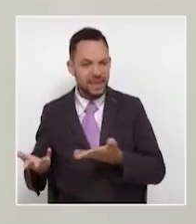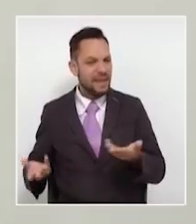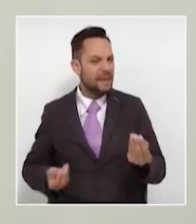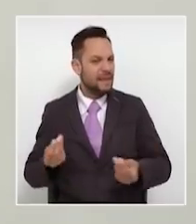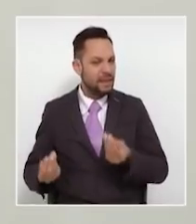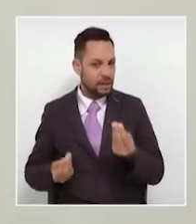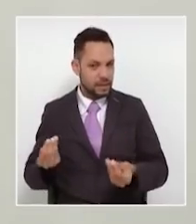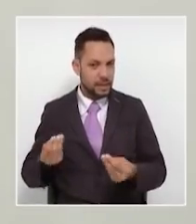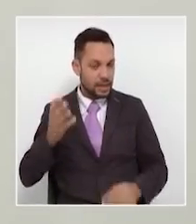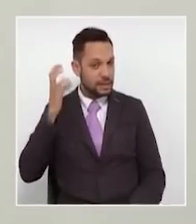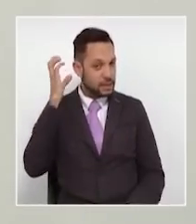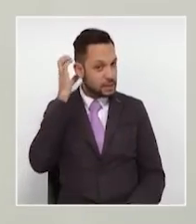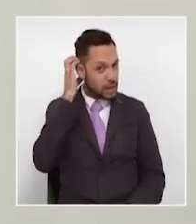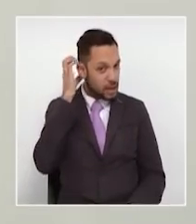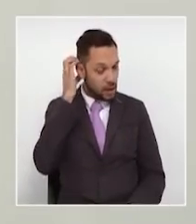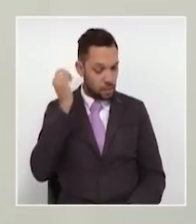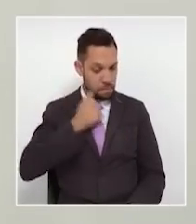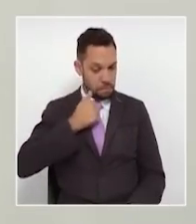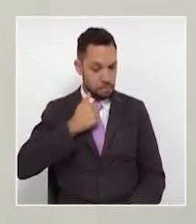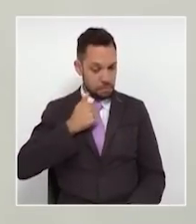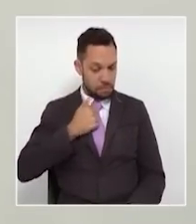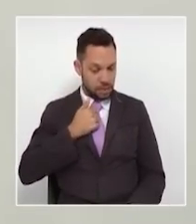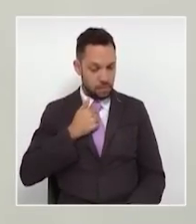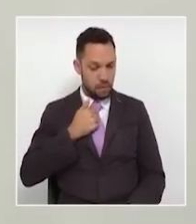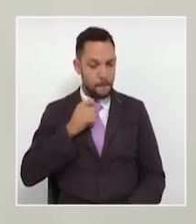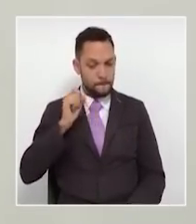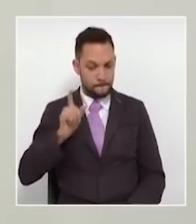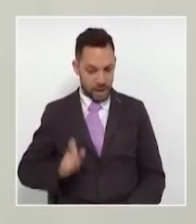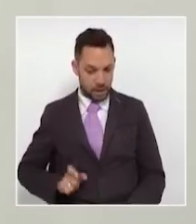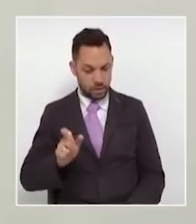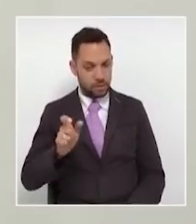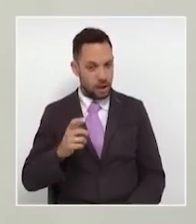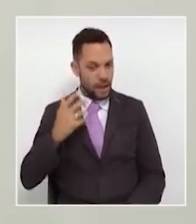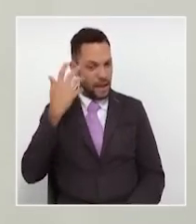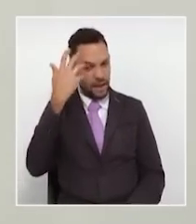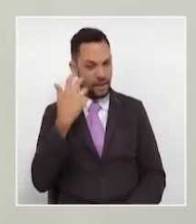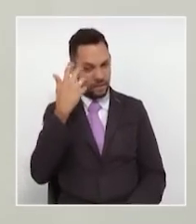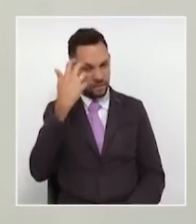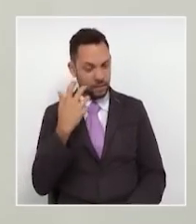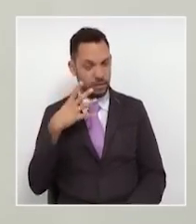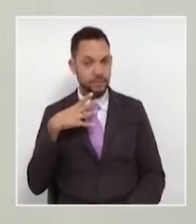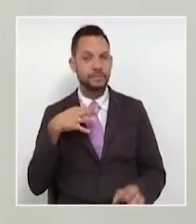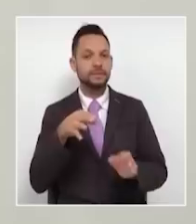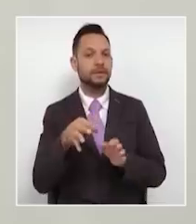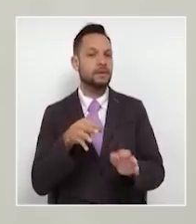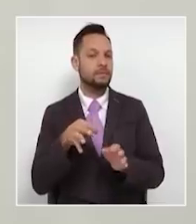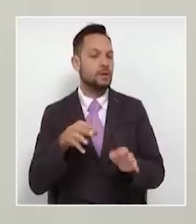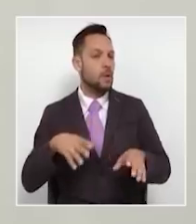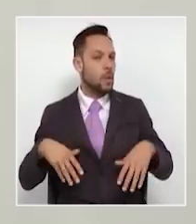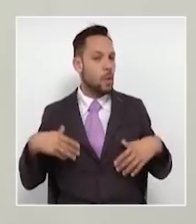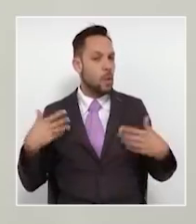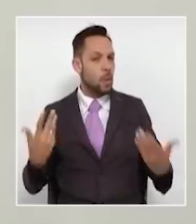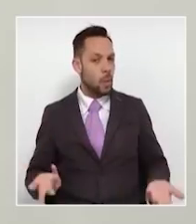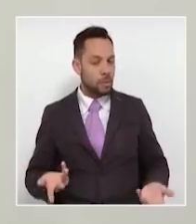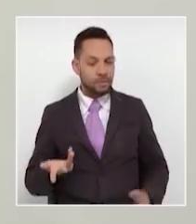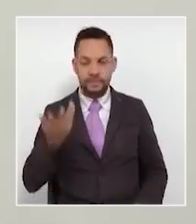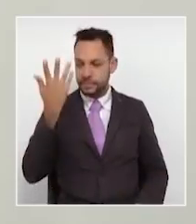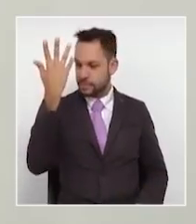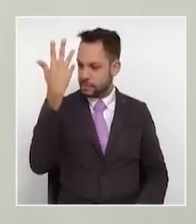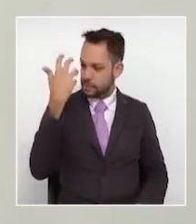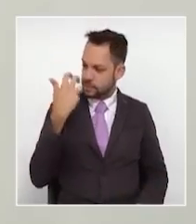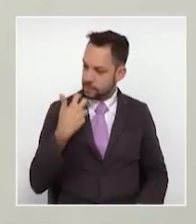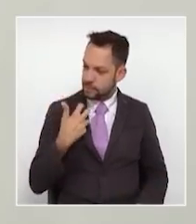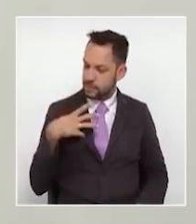y va a ser el paciente y vamos a explicarles a ustedes cómo podemos a través de estos métodos diagnósticos